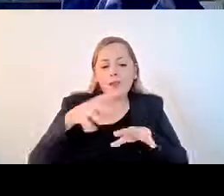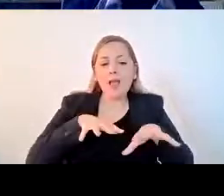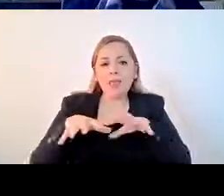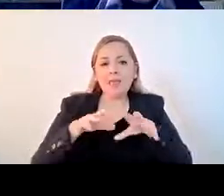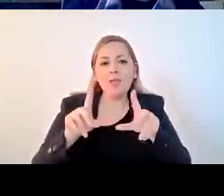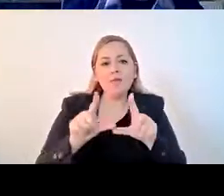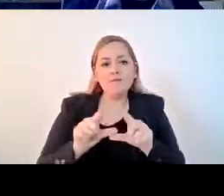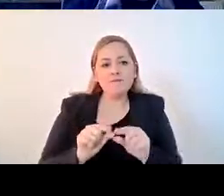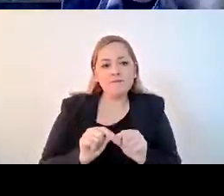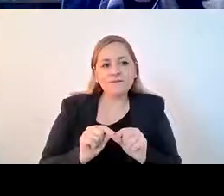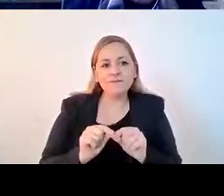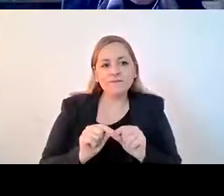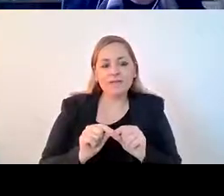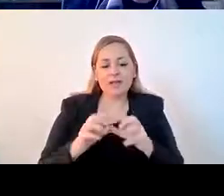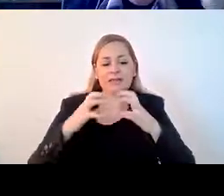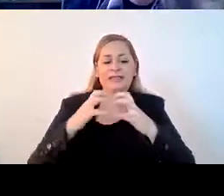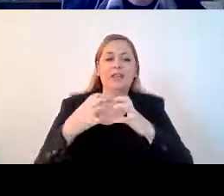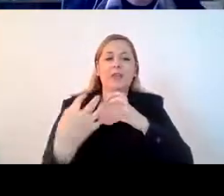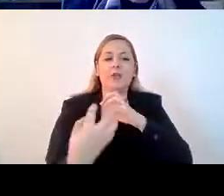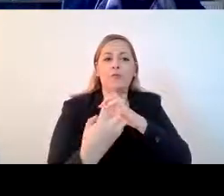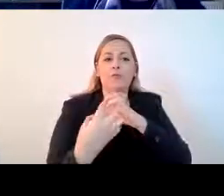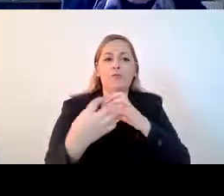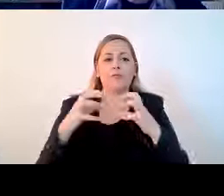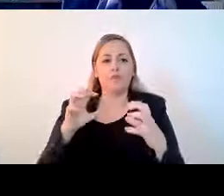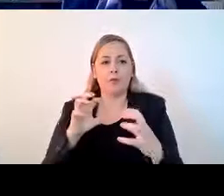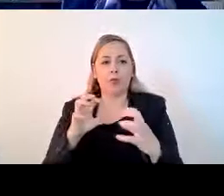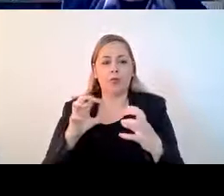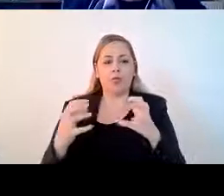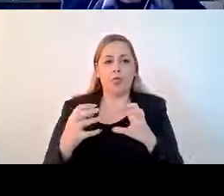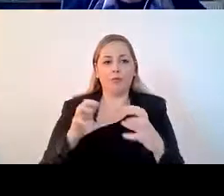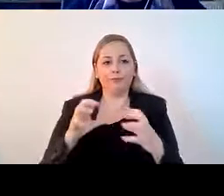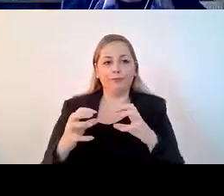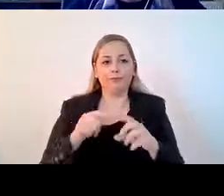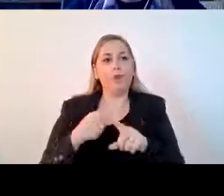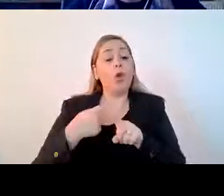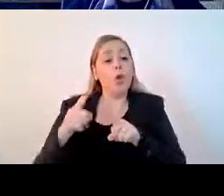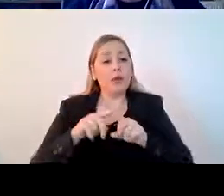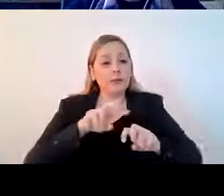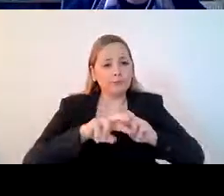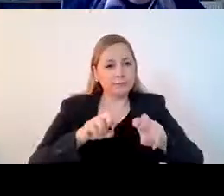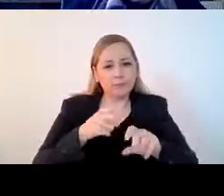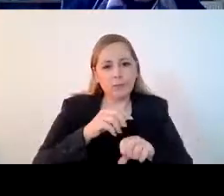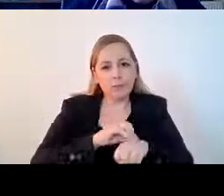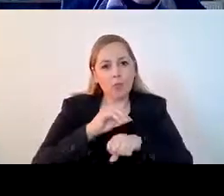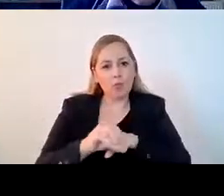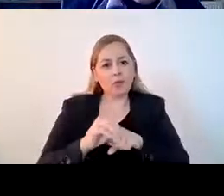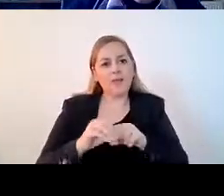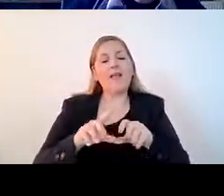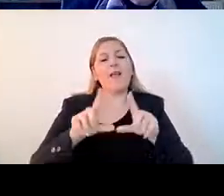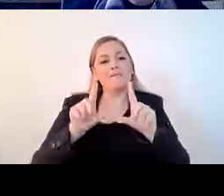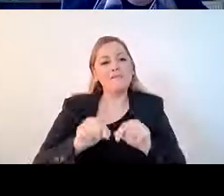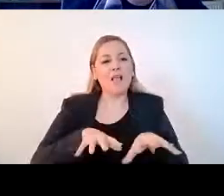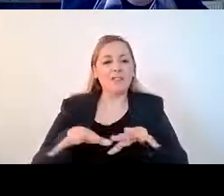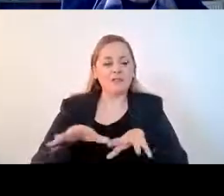una zona frontoparietal hacia el lado. Otras investigaciones también señalan diferencia con baja actividad en los